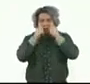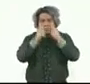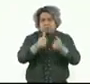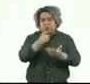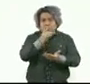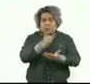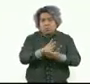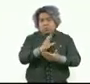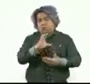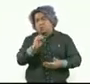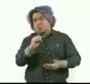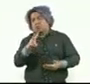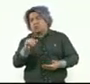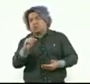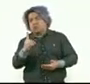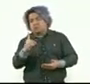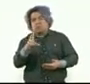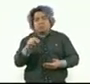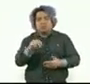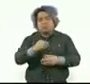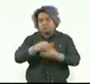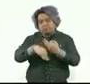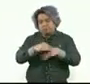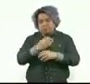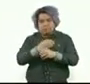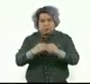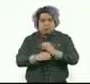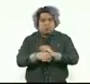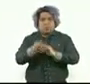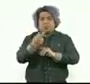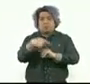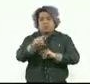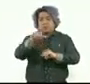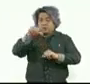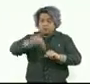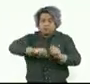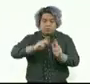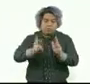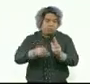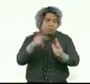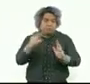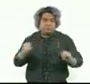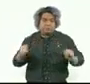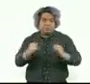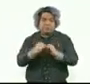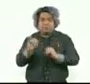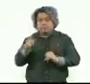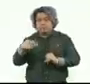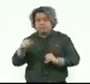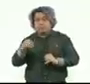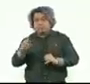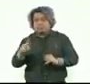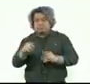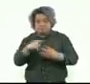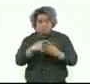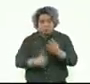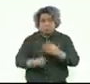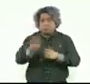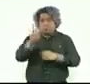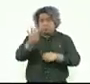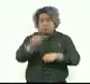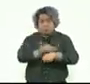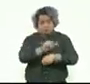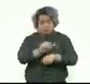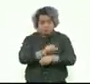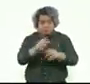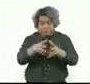COVID. Y el día de hoy, pues, un nuevo agradecimiento al INSABI porque estamos recibiendo 4 unidades